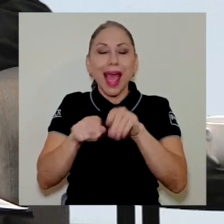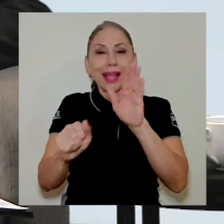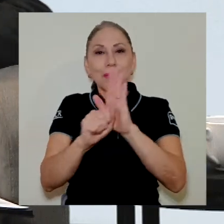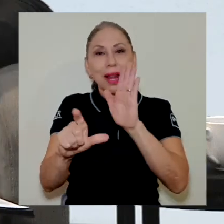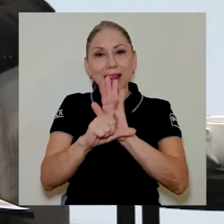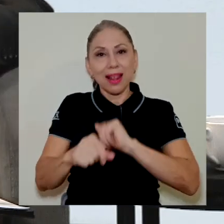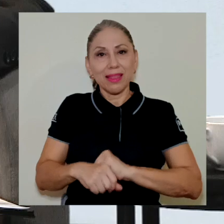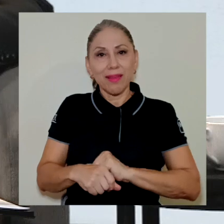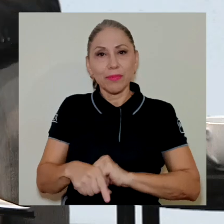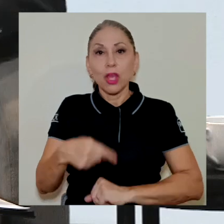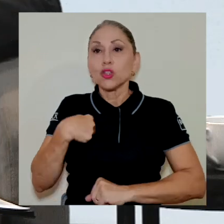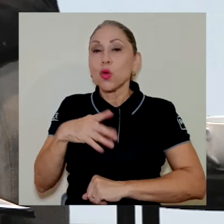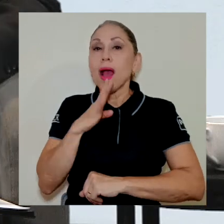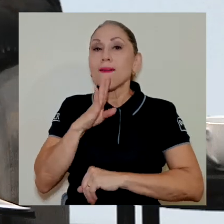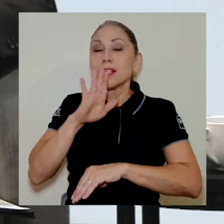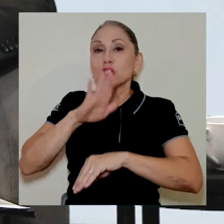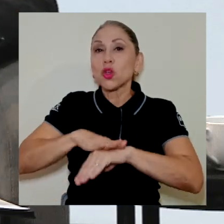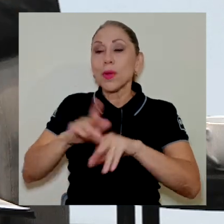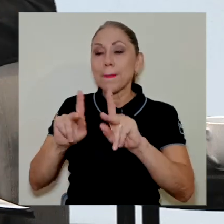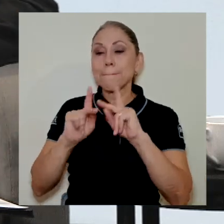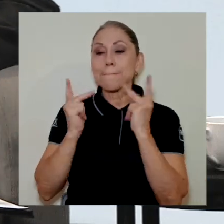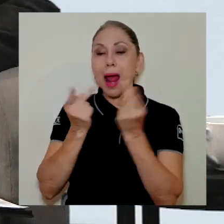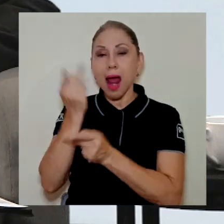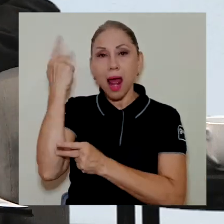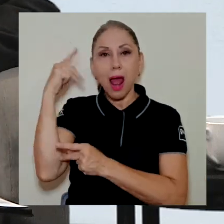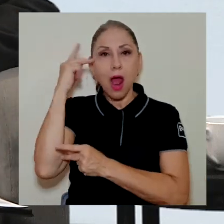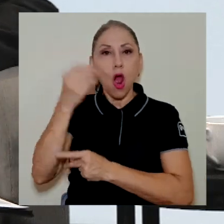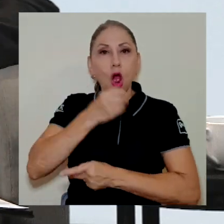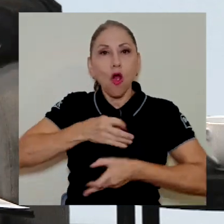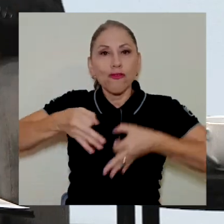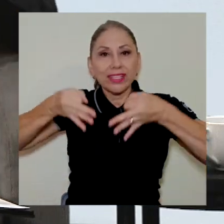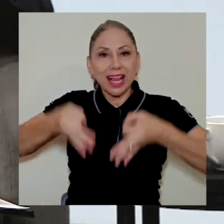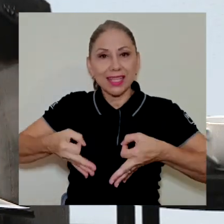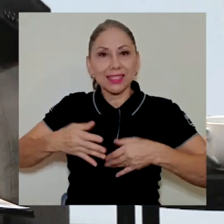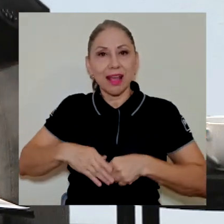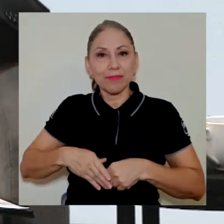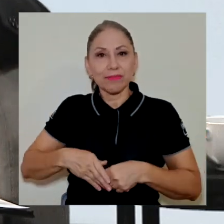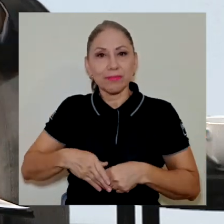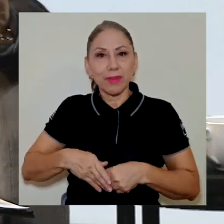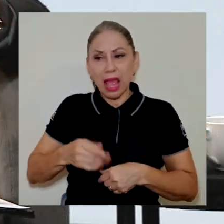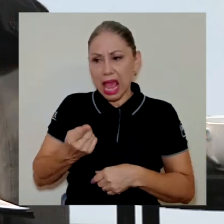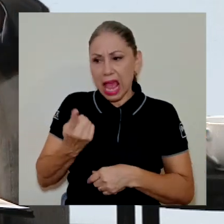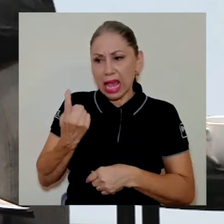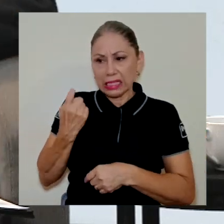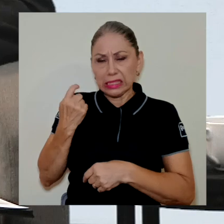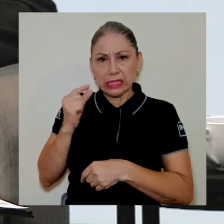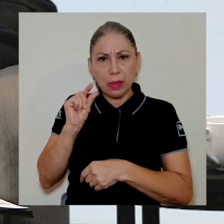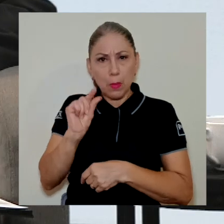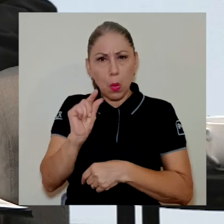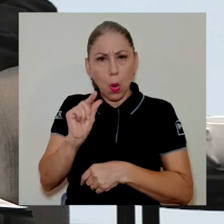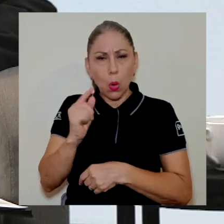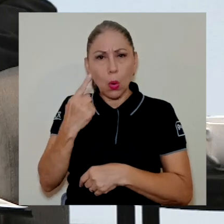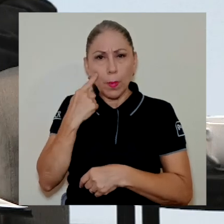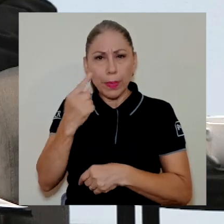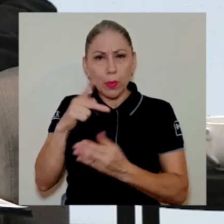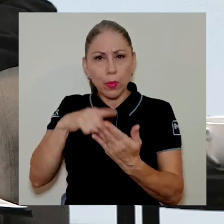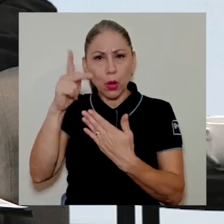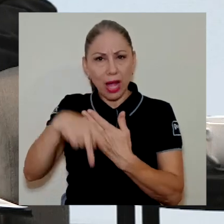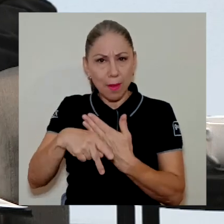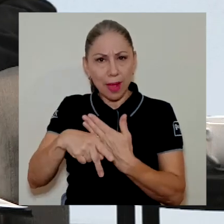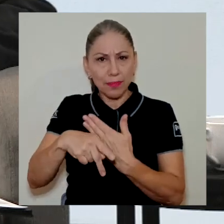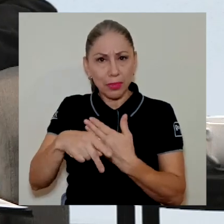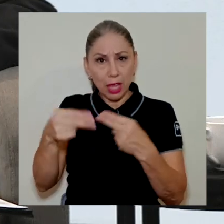Asamblea Legislativa? Me refiero a la fracción oficialista. ¿Ven eso? Hace poco vi un programa